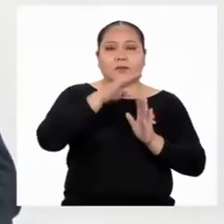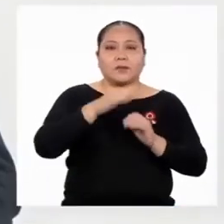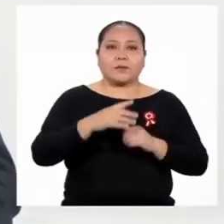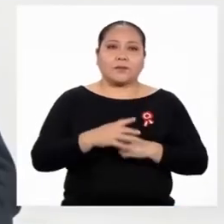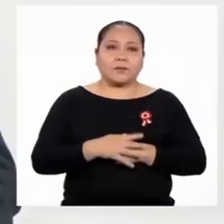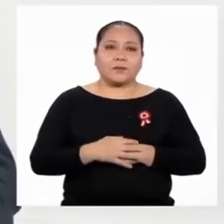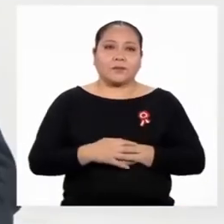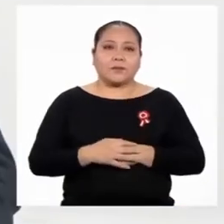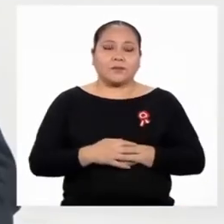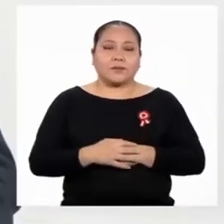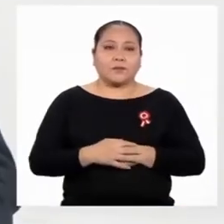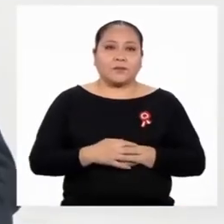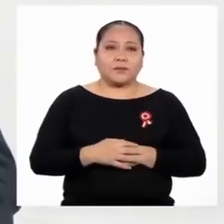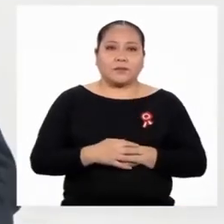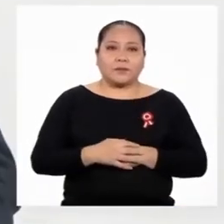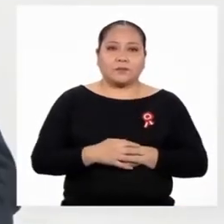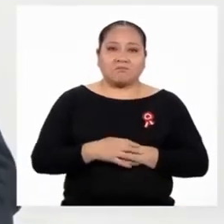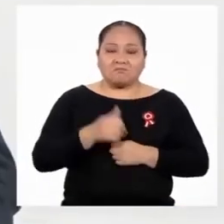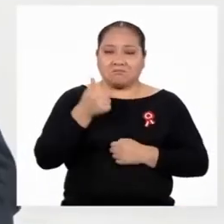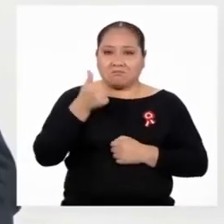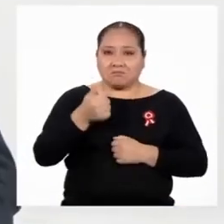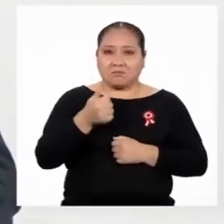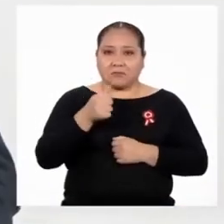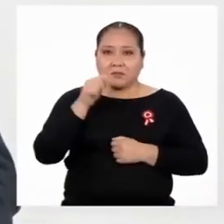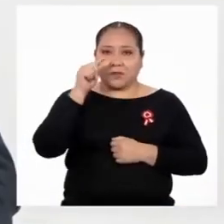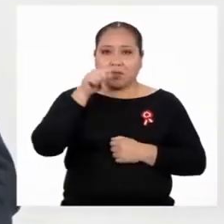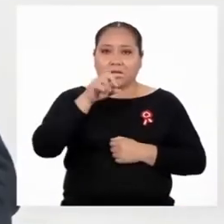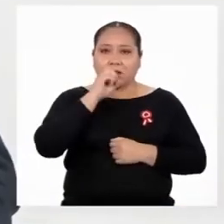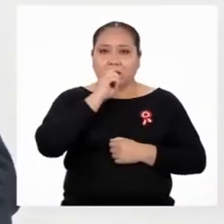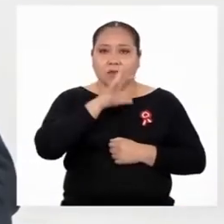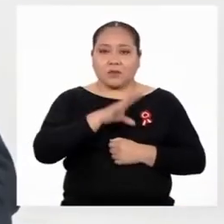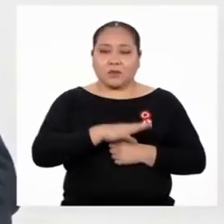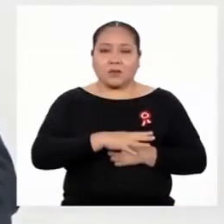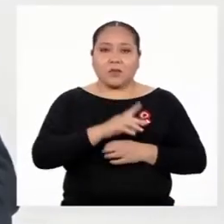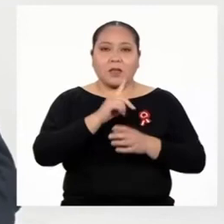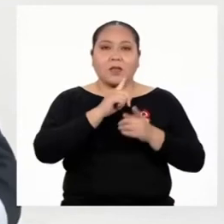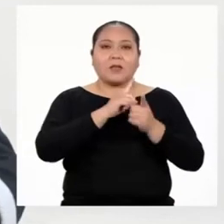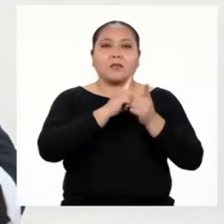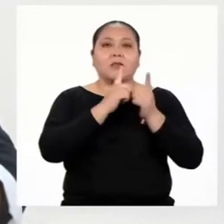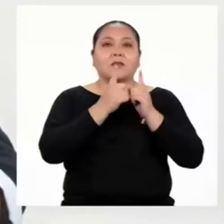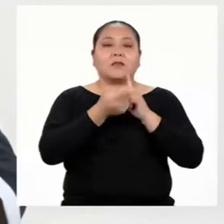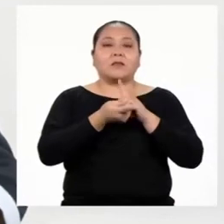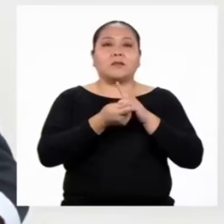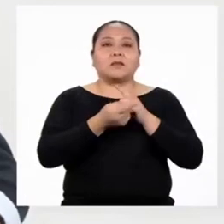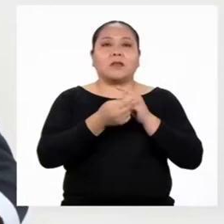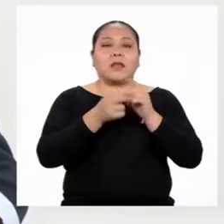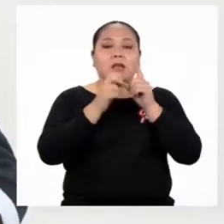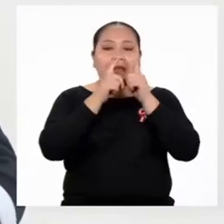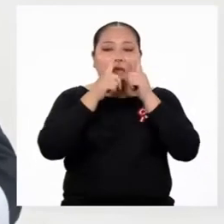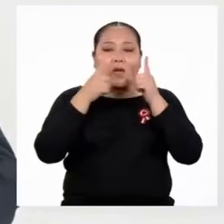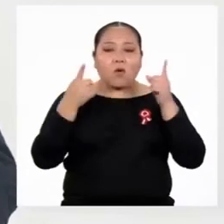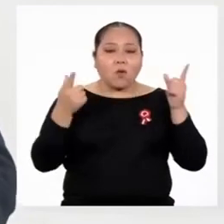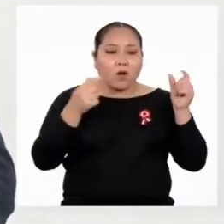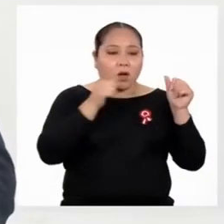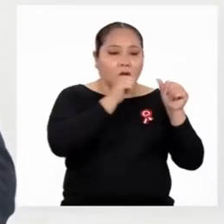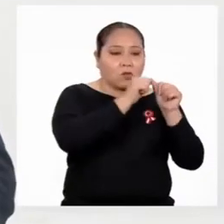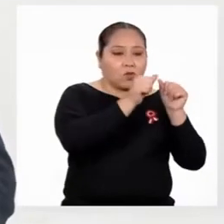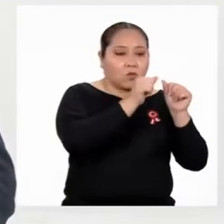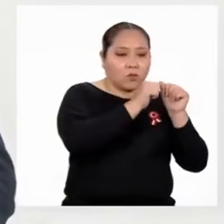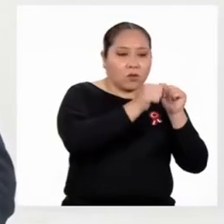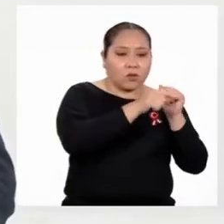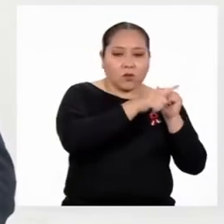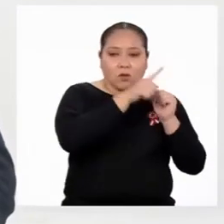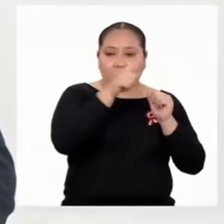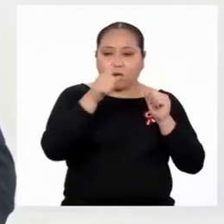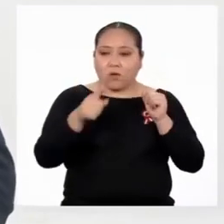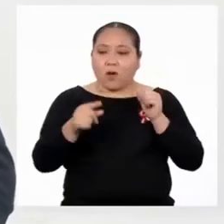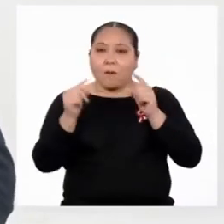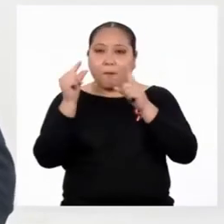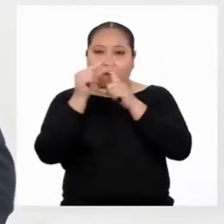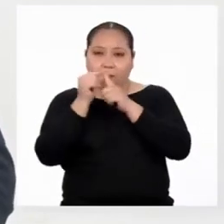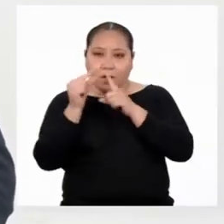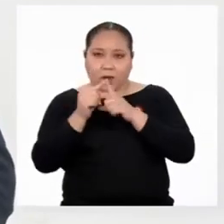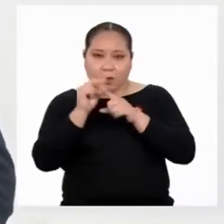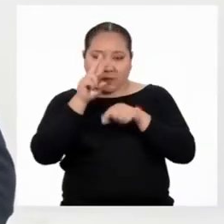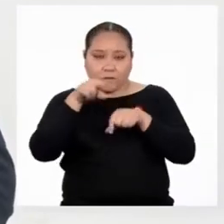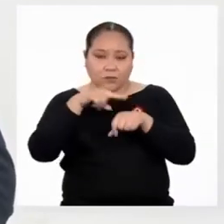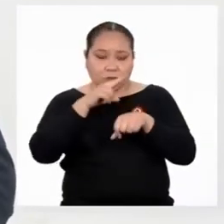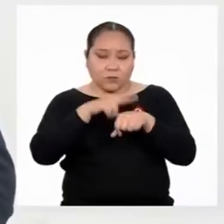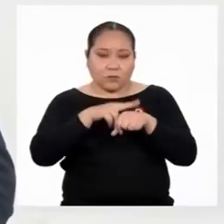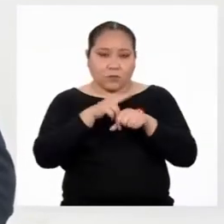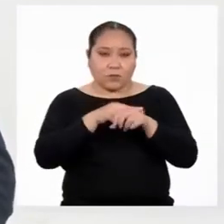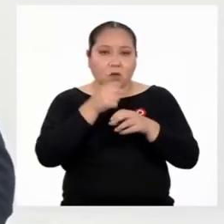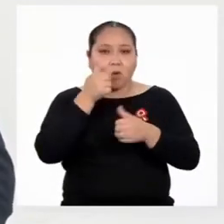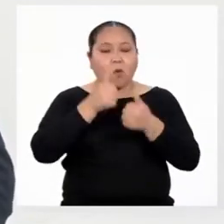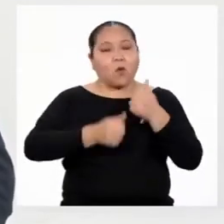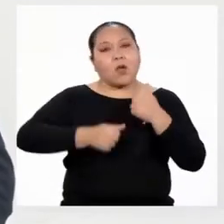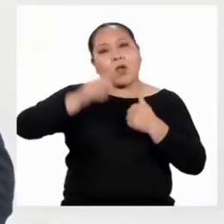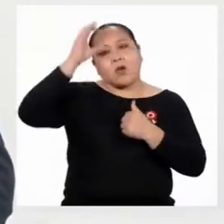Excelente, Yaremis. Lo que acaba de hacer es traducir el lenguaje numérico al lenguaje común. ¿Y qué